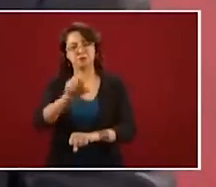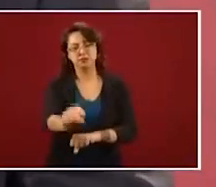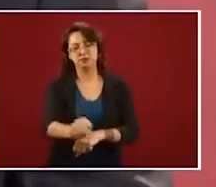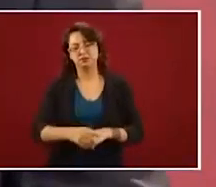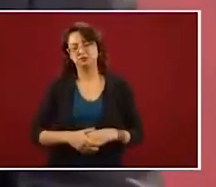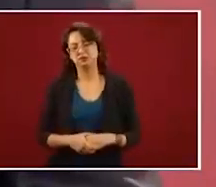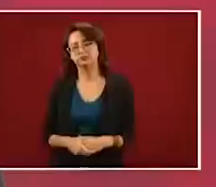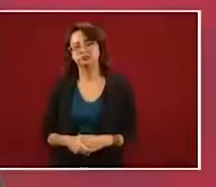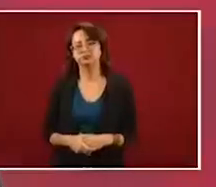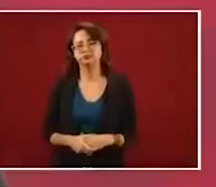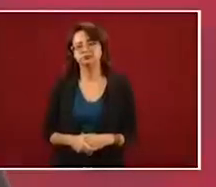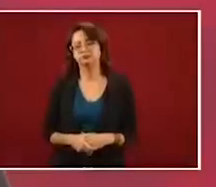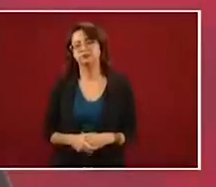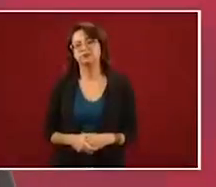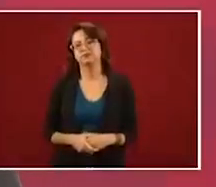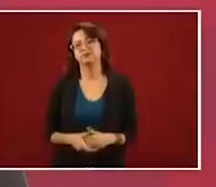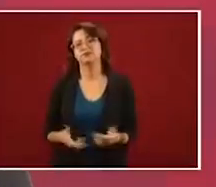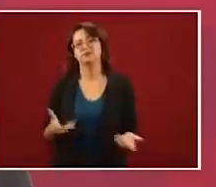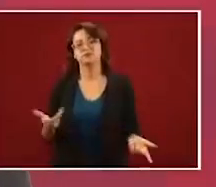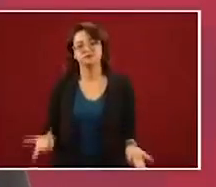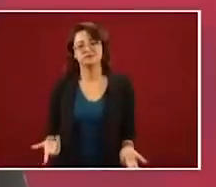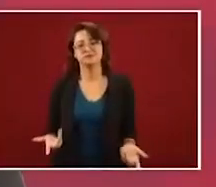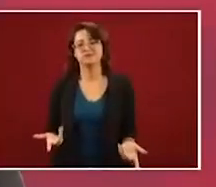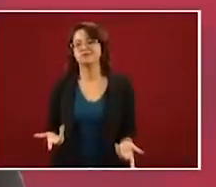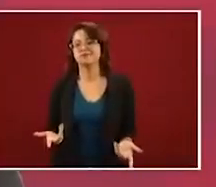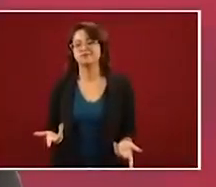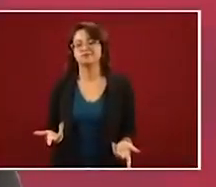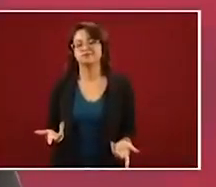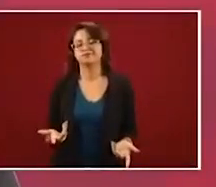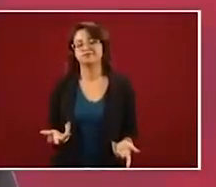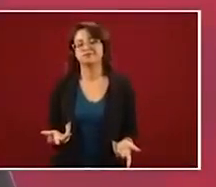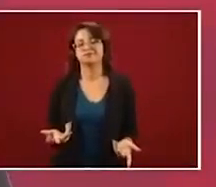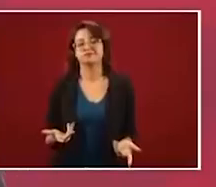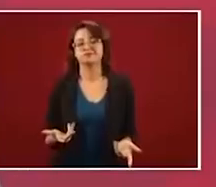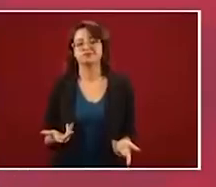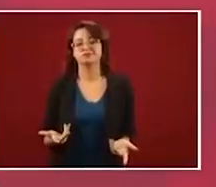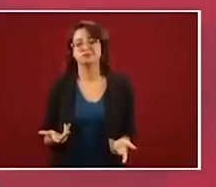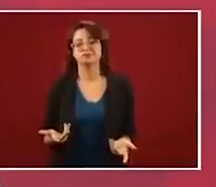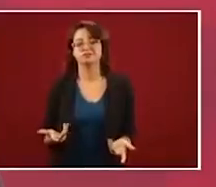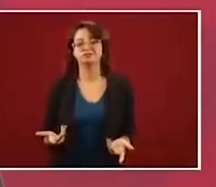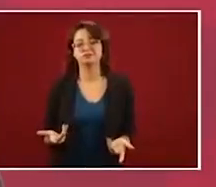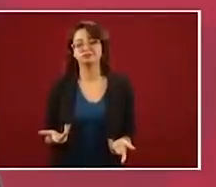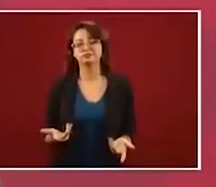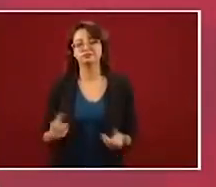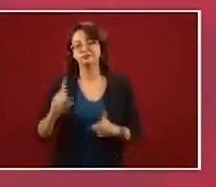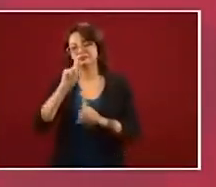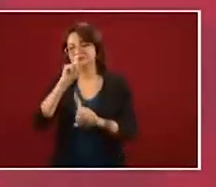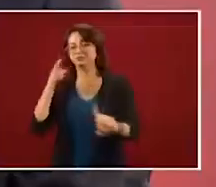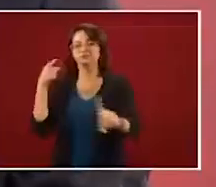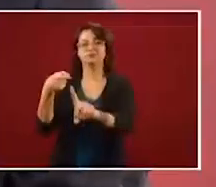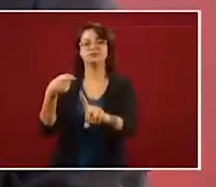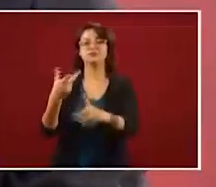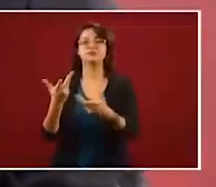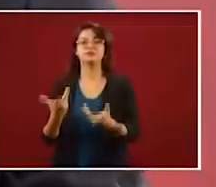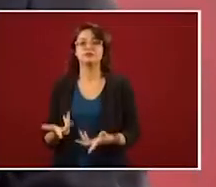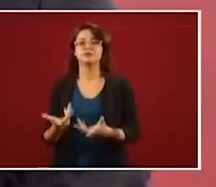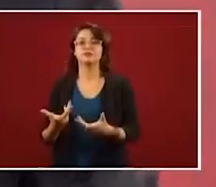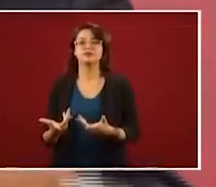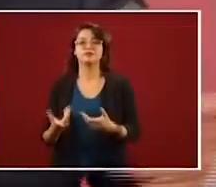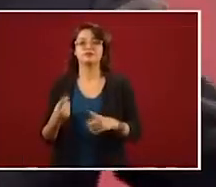Y tiene que ver con un enfoque distinto, porque fuimos hasta cuestionados, hasta